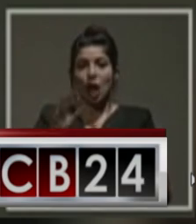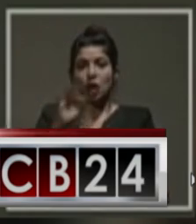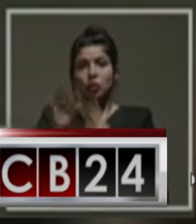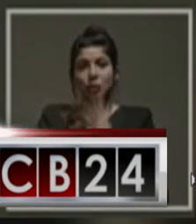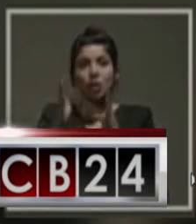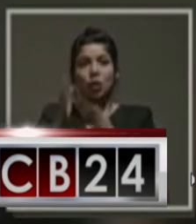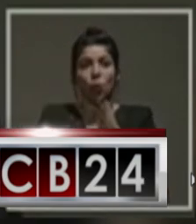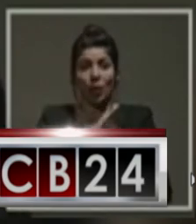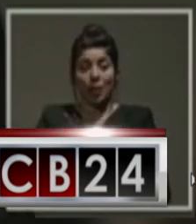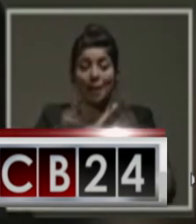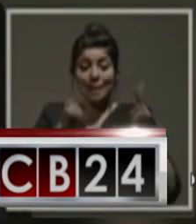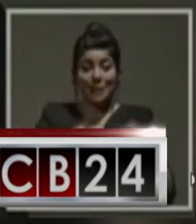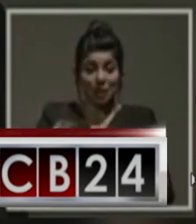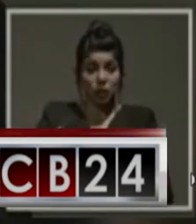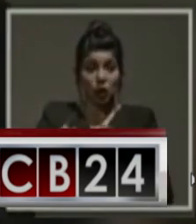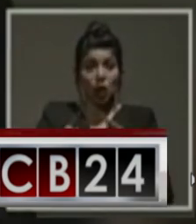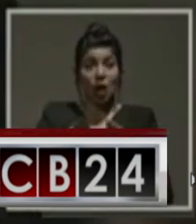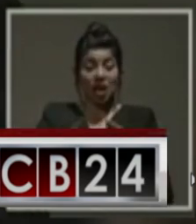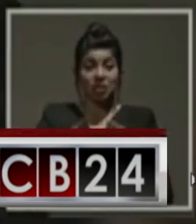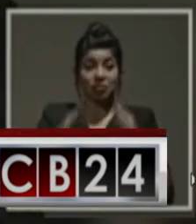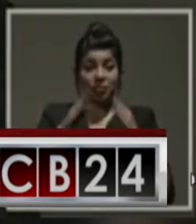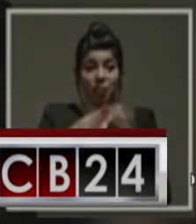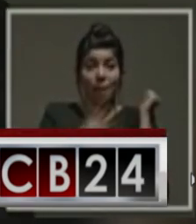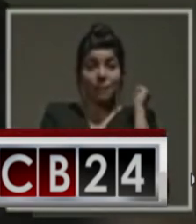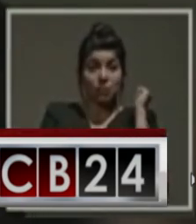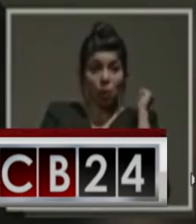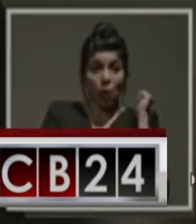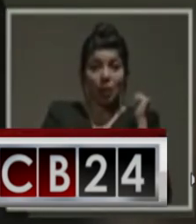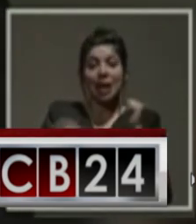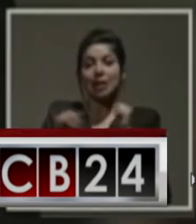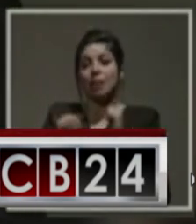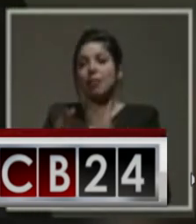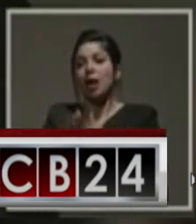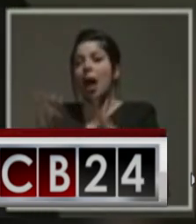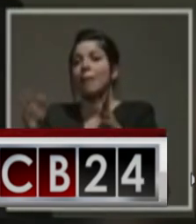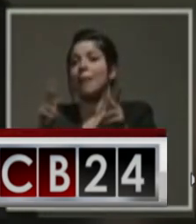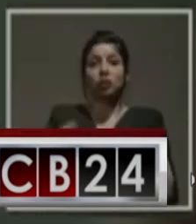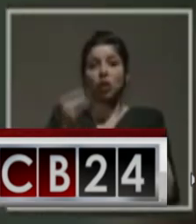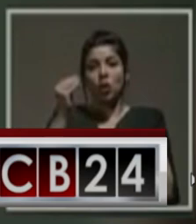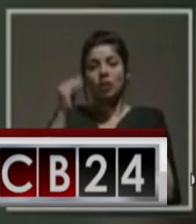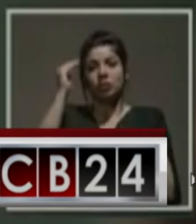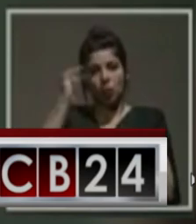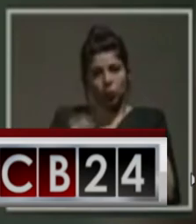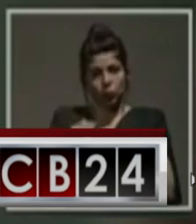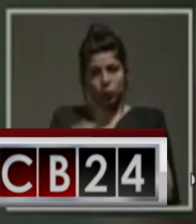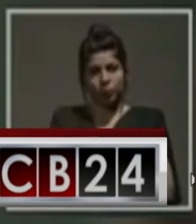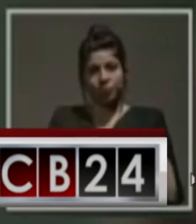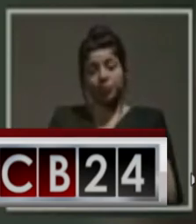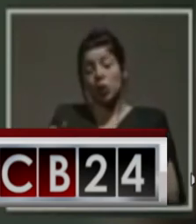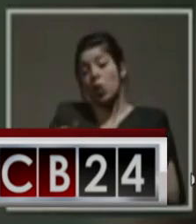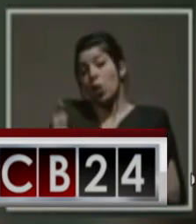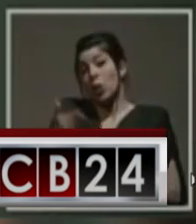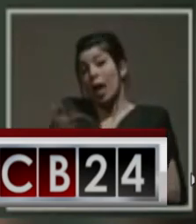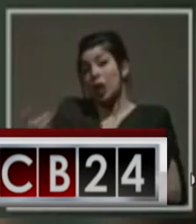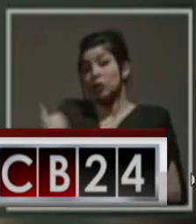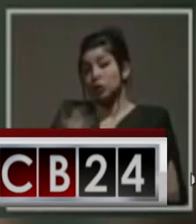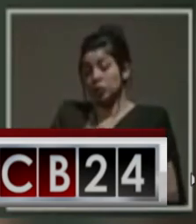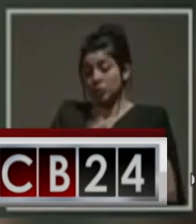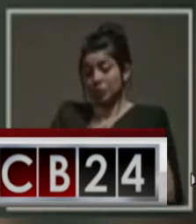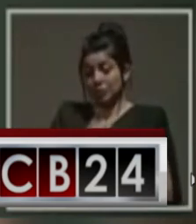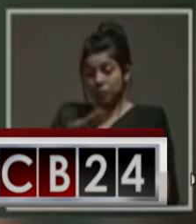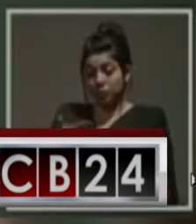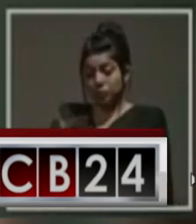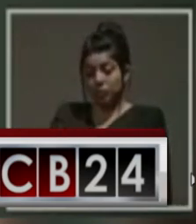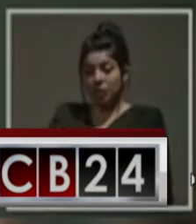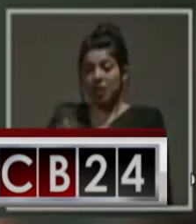cuido, tanto a personas que califican en pobreza como ampliar a personas que están en vulnerabilidad. Otra cosa que nos planteamos también es